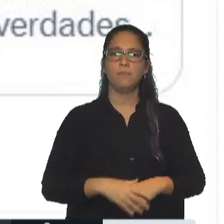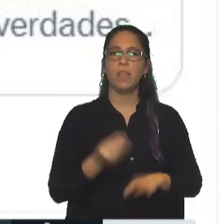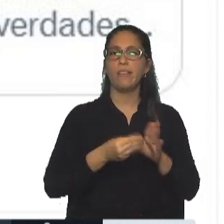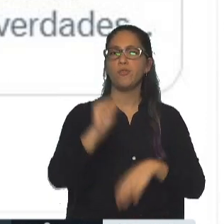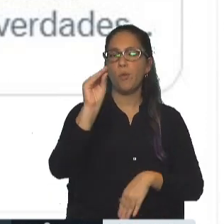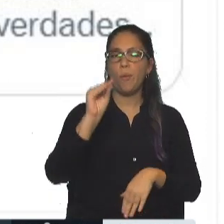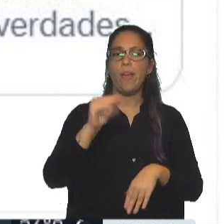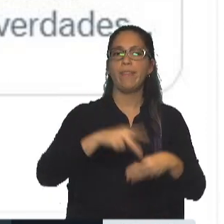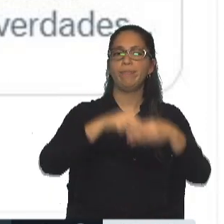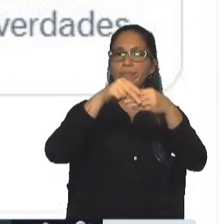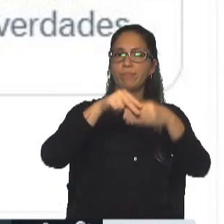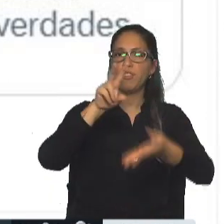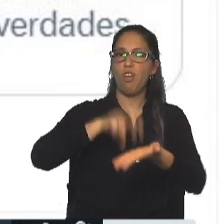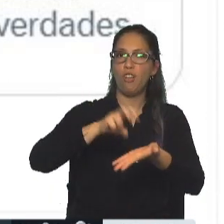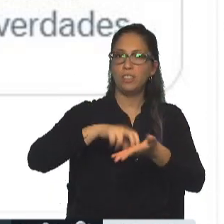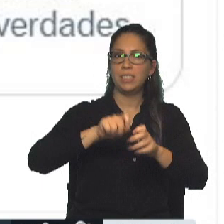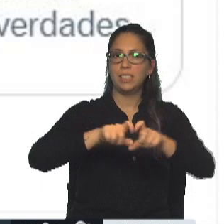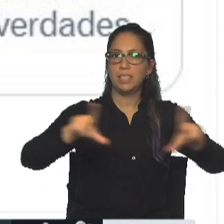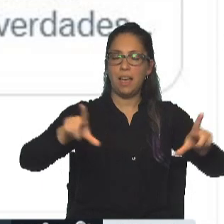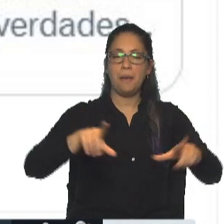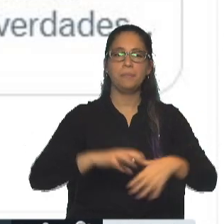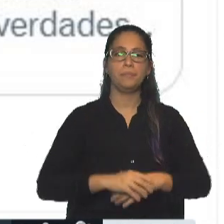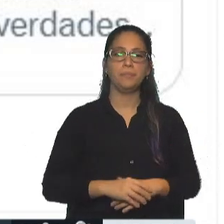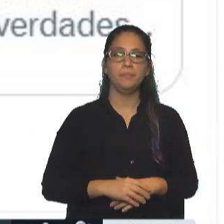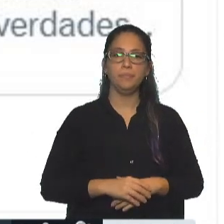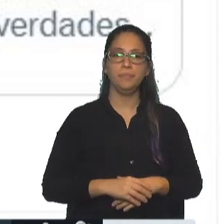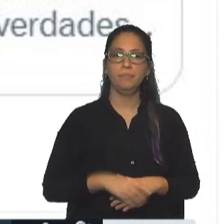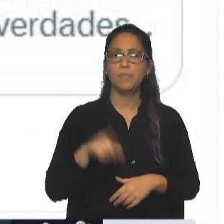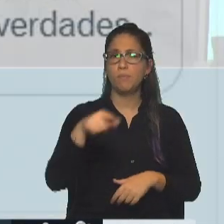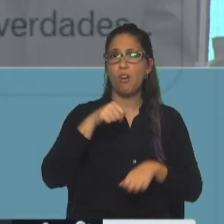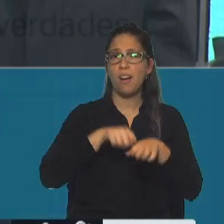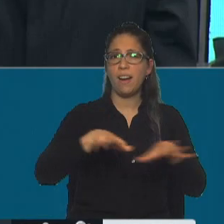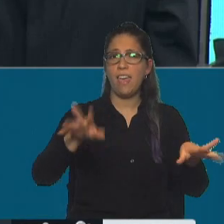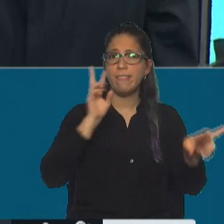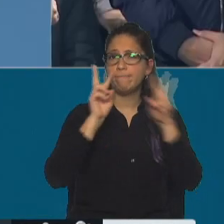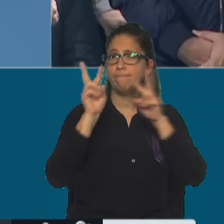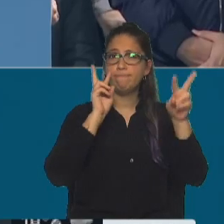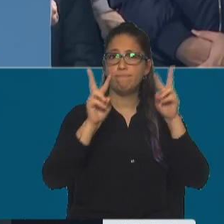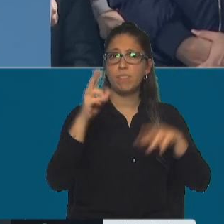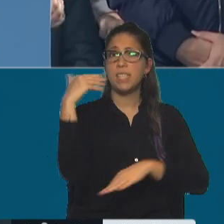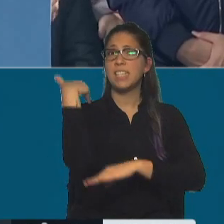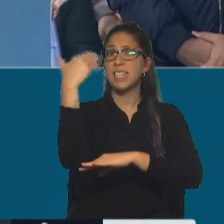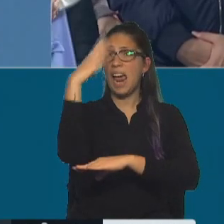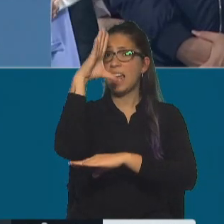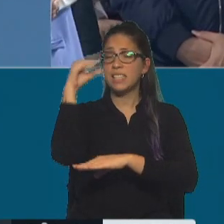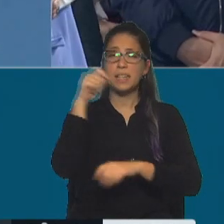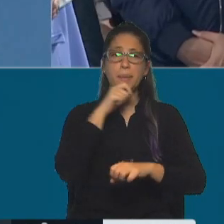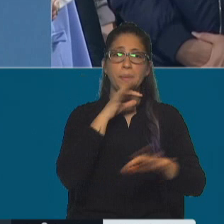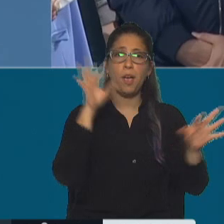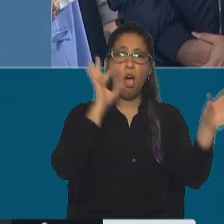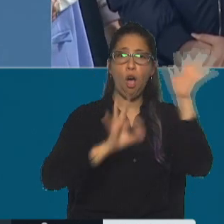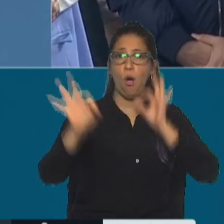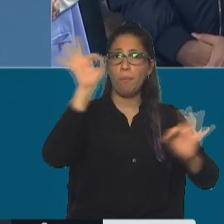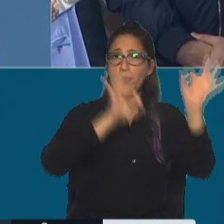bueno, una nota entre las repercusiones que se pueden contar en las redes sociales después de esta jornada en